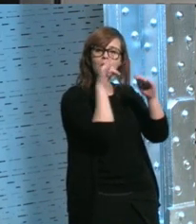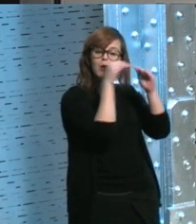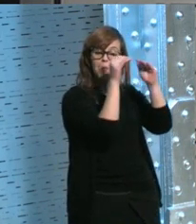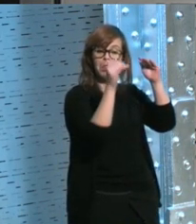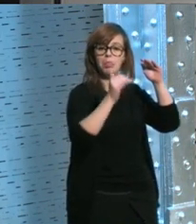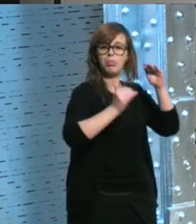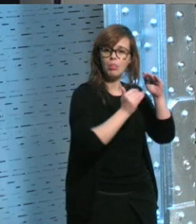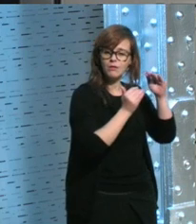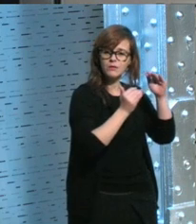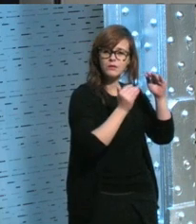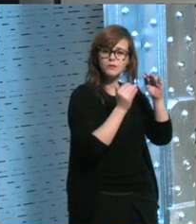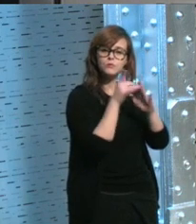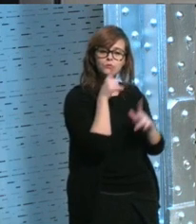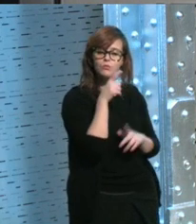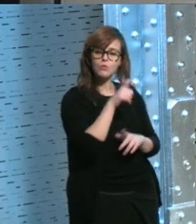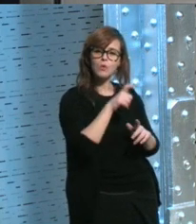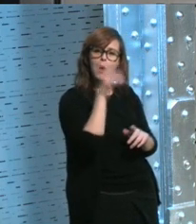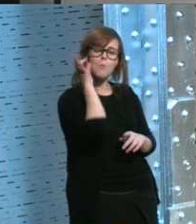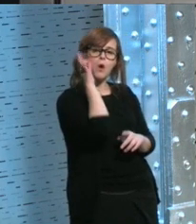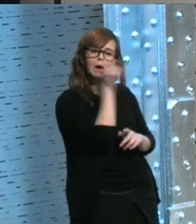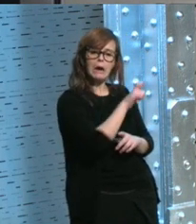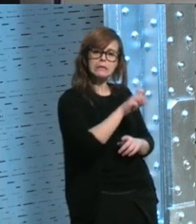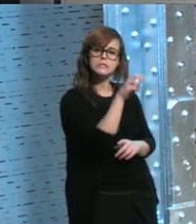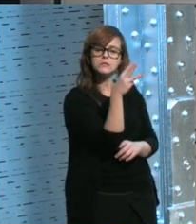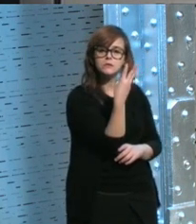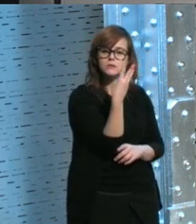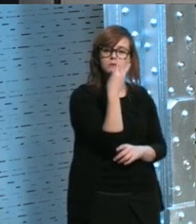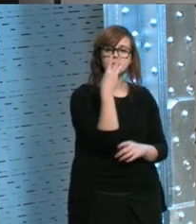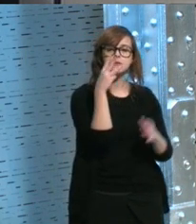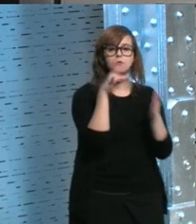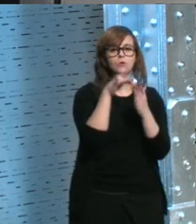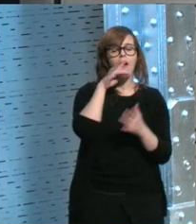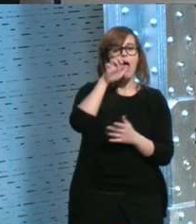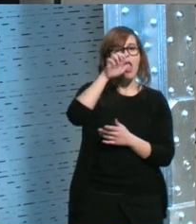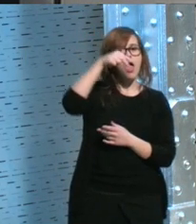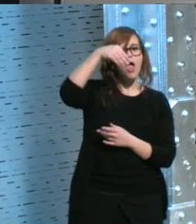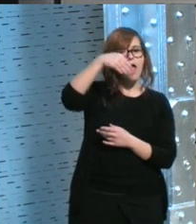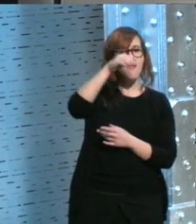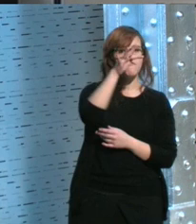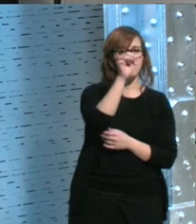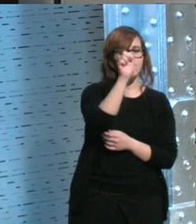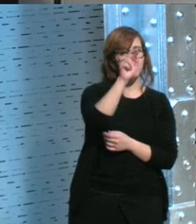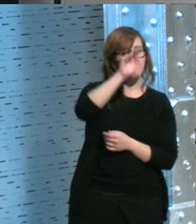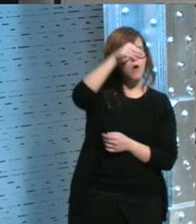abajo yo entrevisté 3 mujeres que crearon una empresa que se llama M-Farm, que permite